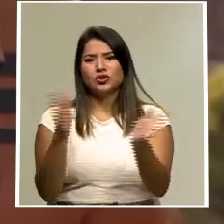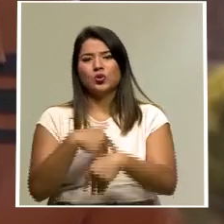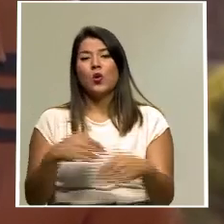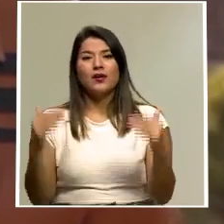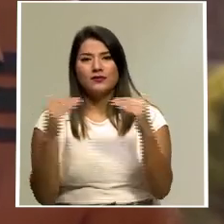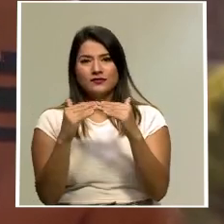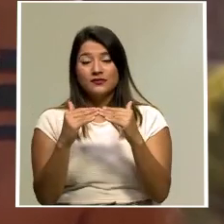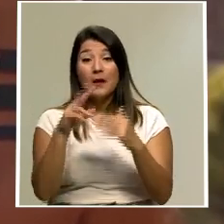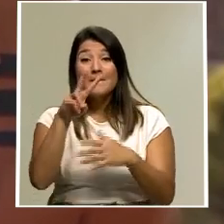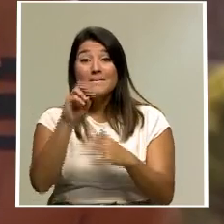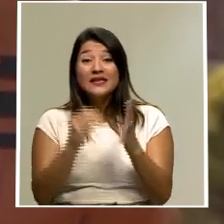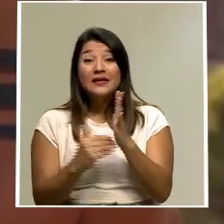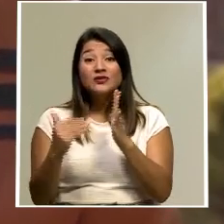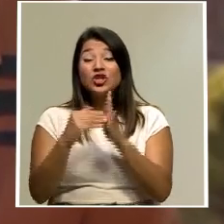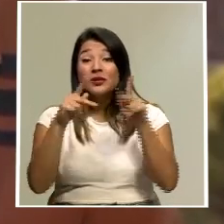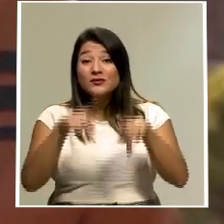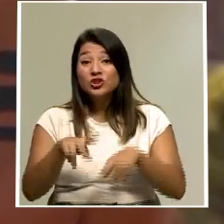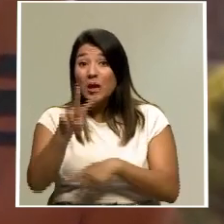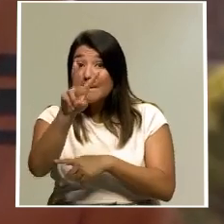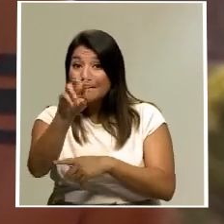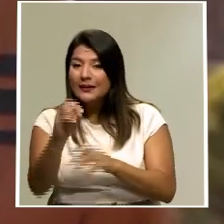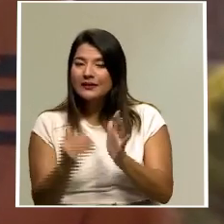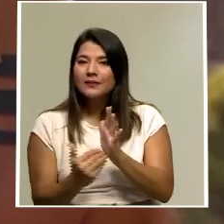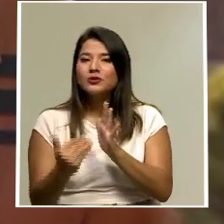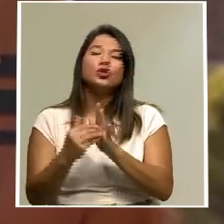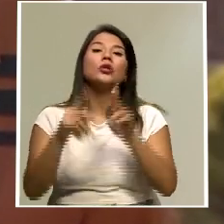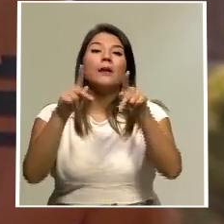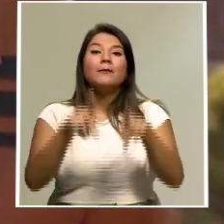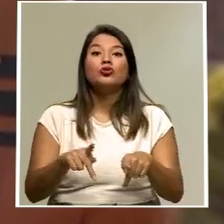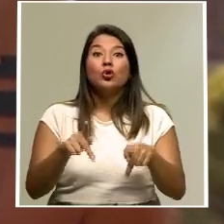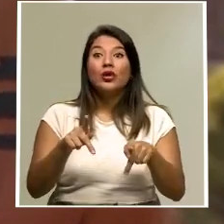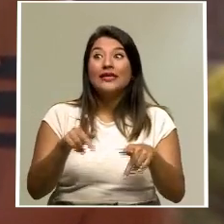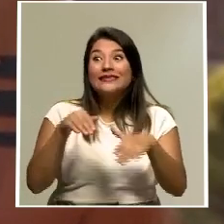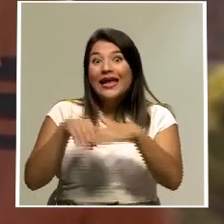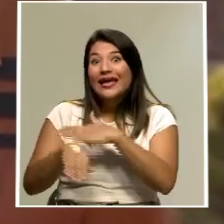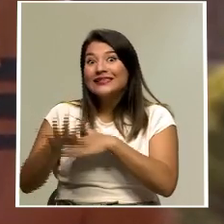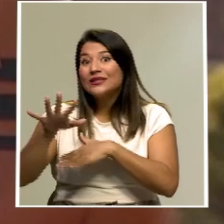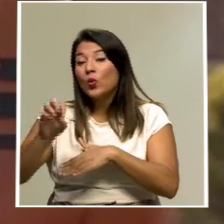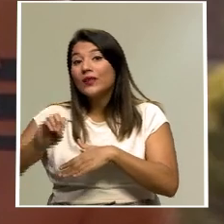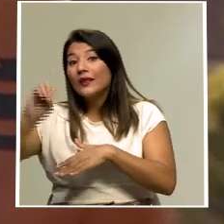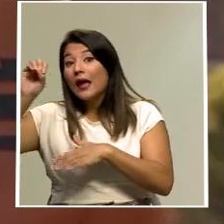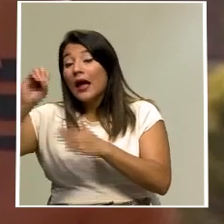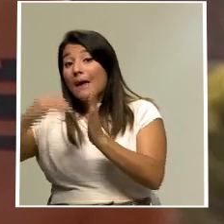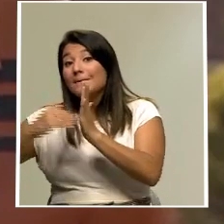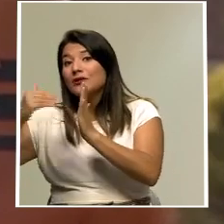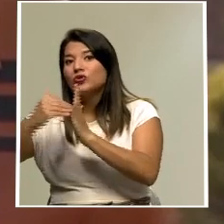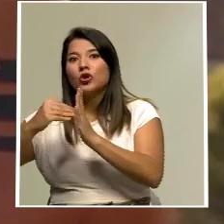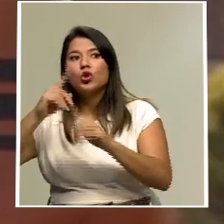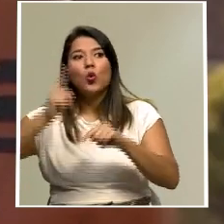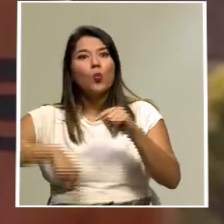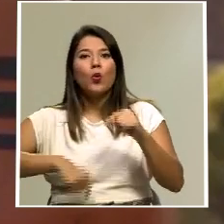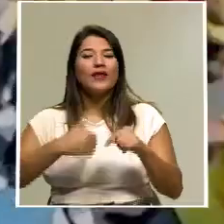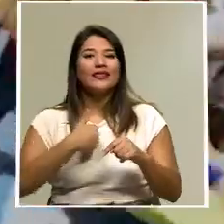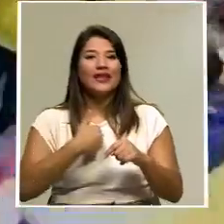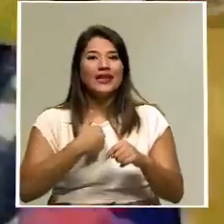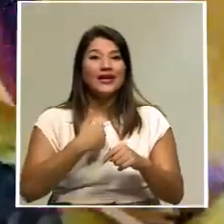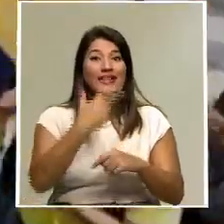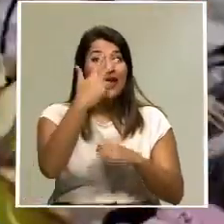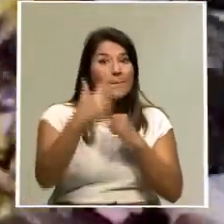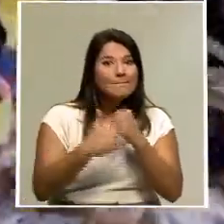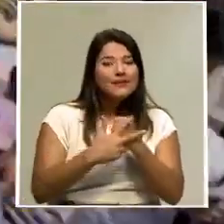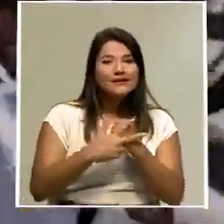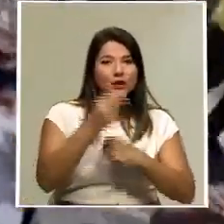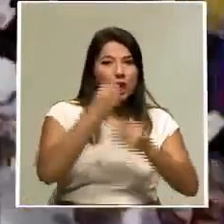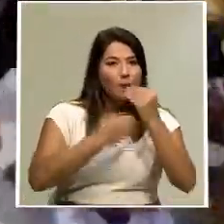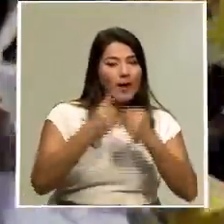20 millones de personas en 50 millones no pueden poner 3 platos de comida en su mesa al día.